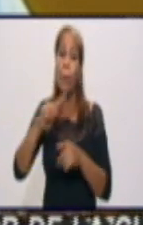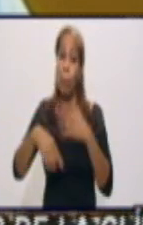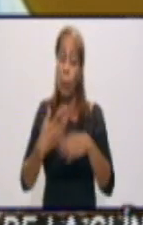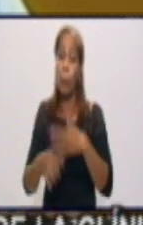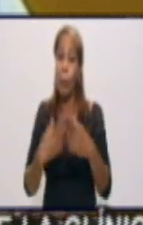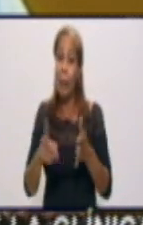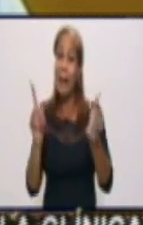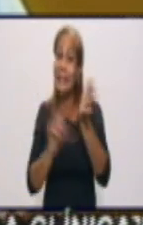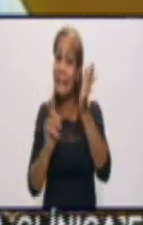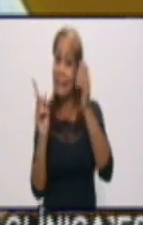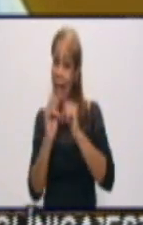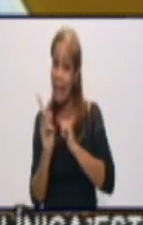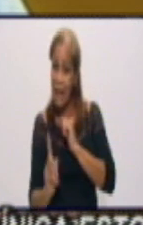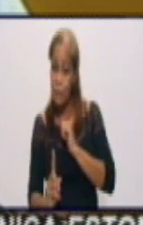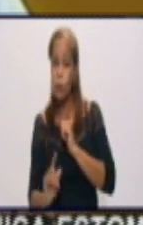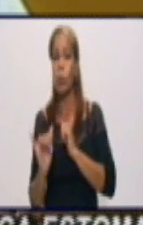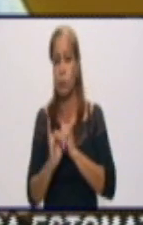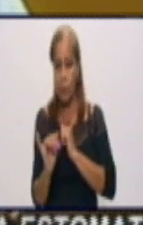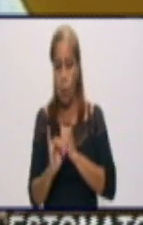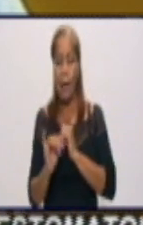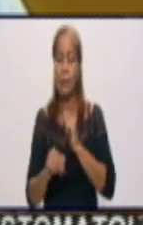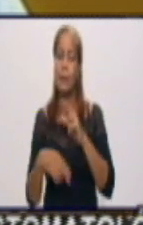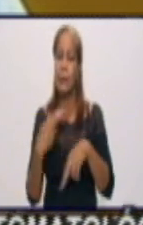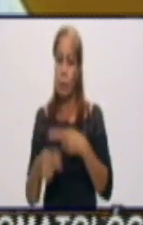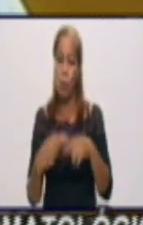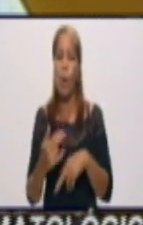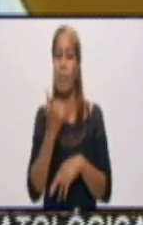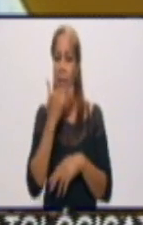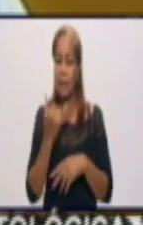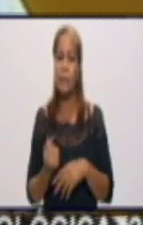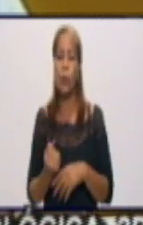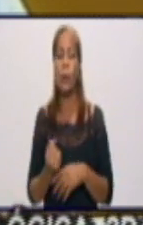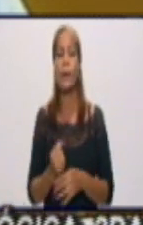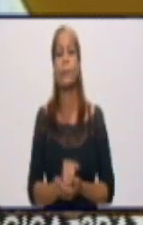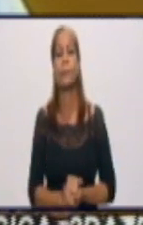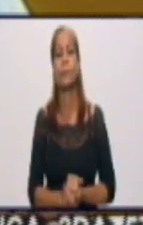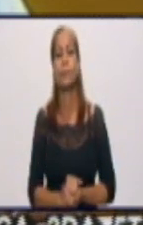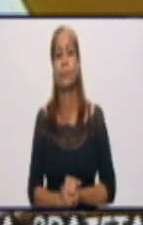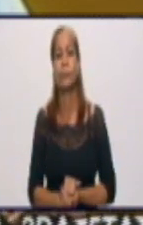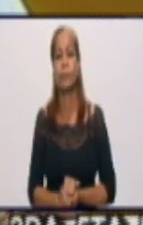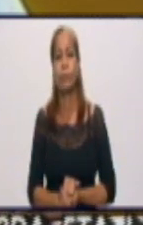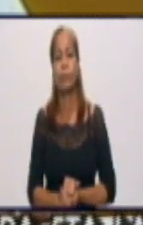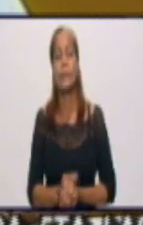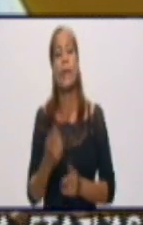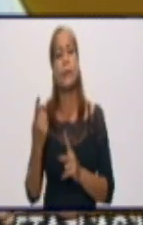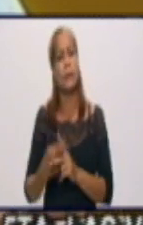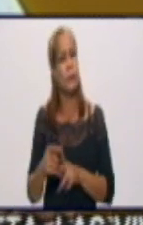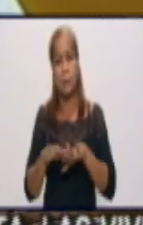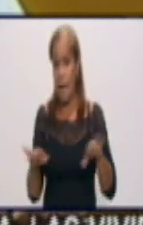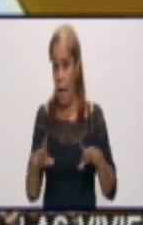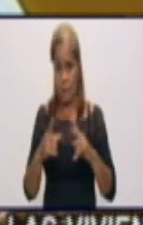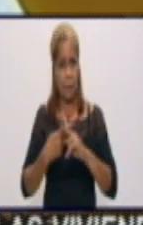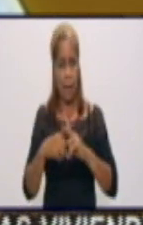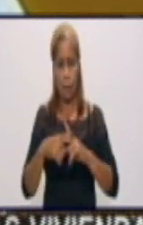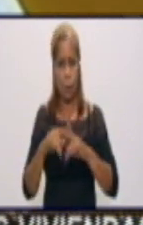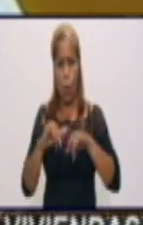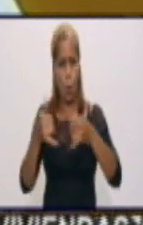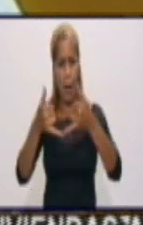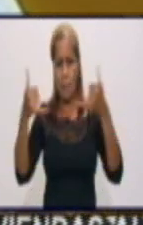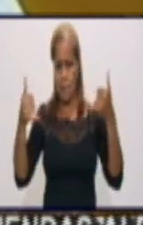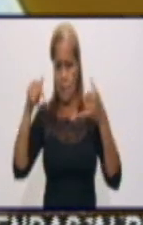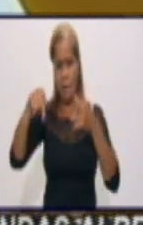se logró localizar ya accord temprana de la mañana pudo recorrer el circuito y ya sé restablecimos la línea de 33 de